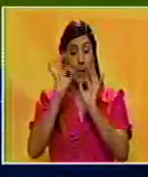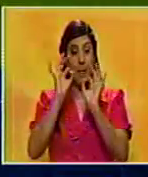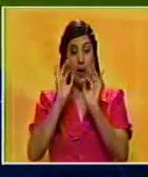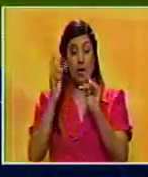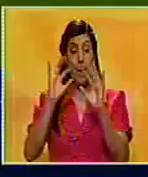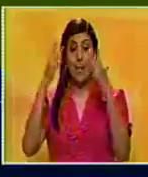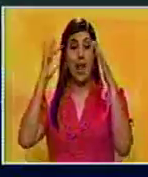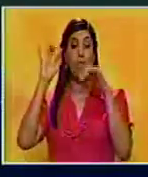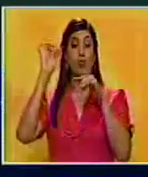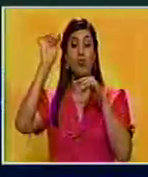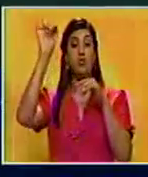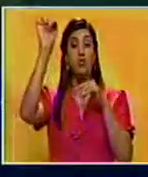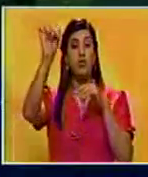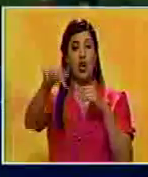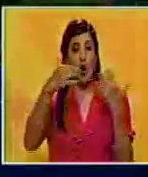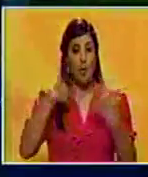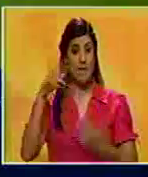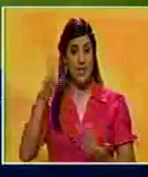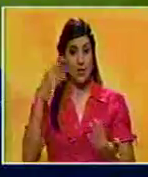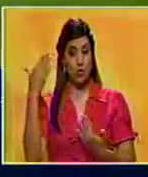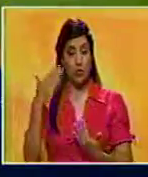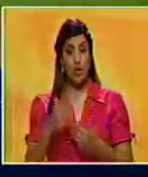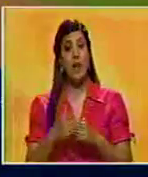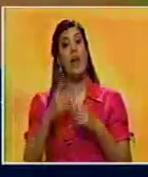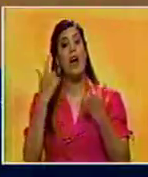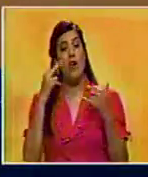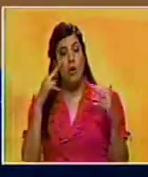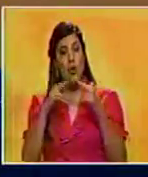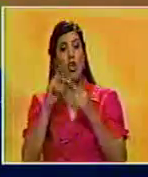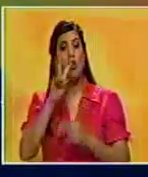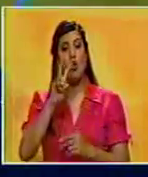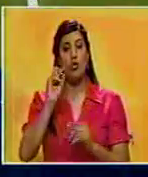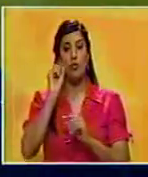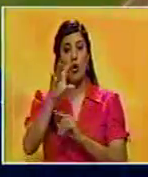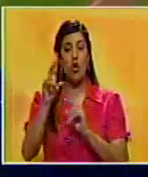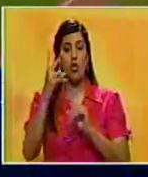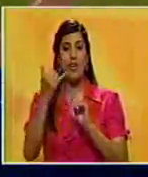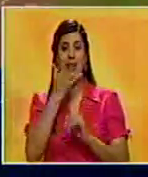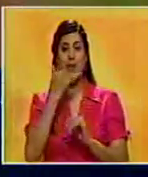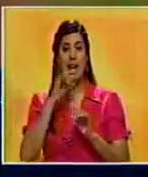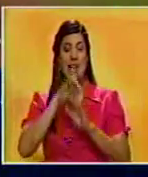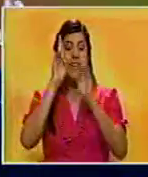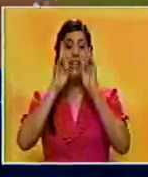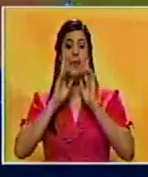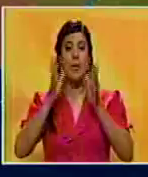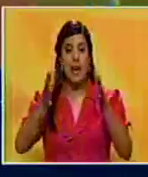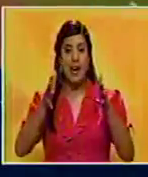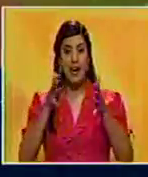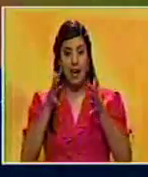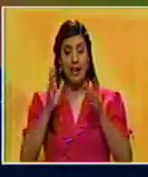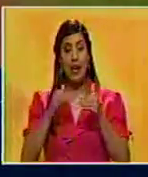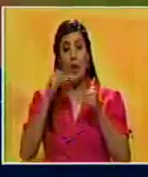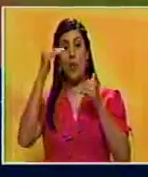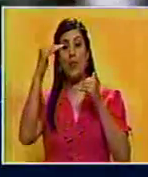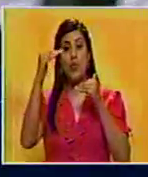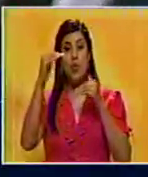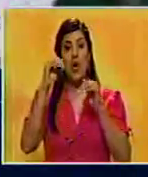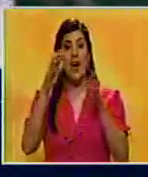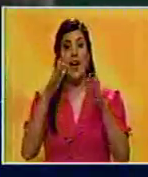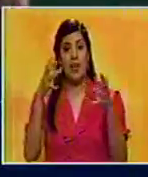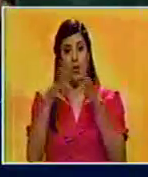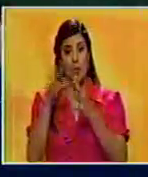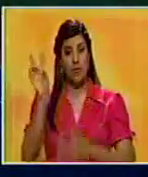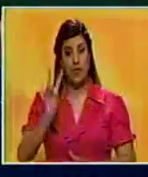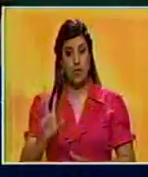el milagroso batazo del camarero venezolano Omar Romero en cuenta de 2 bolas y 2 strikes para limpiar las almohadillas y darle el triunfo